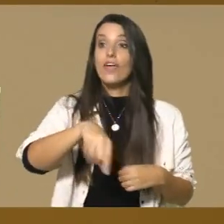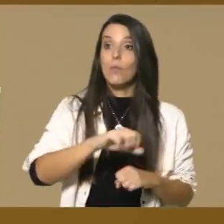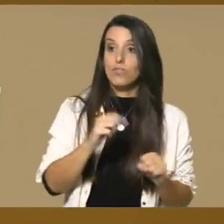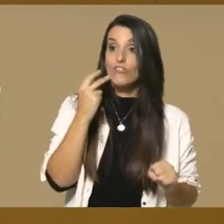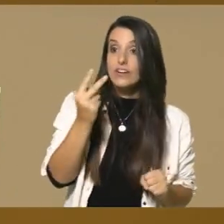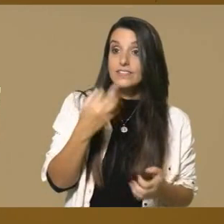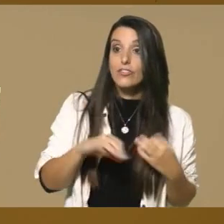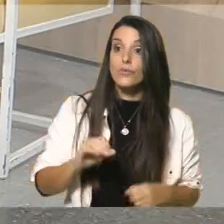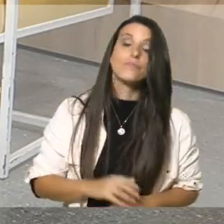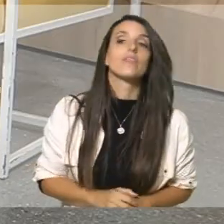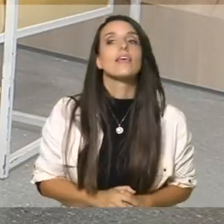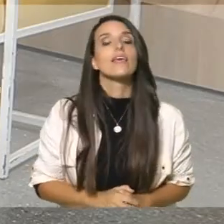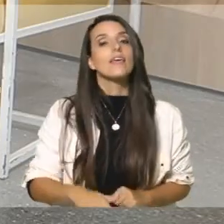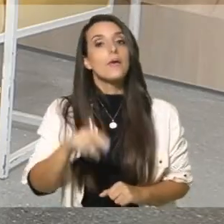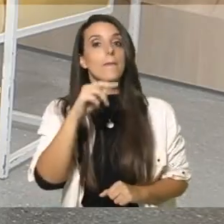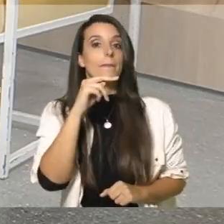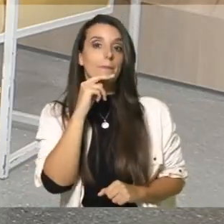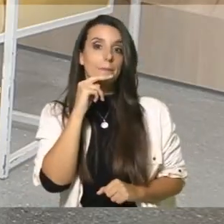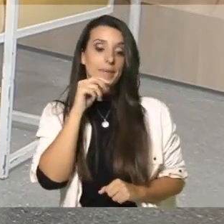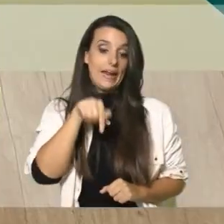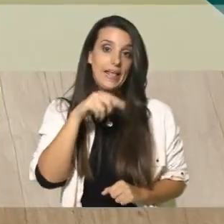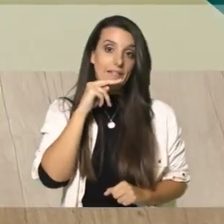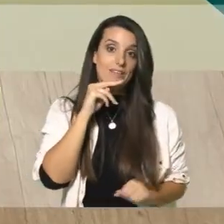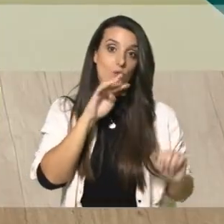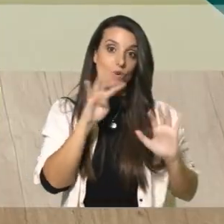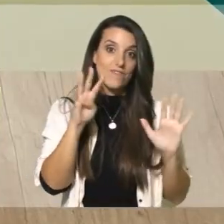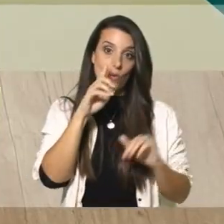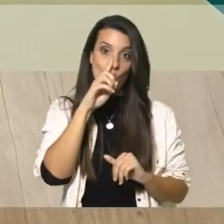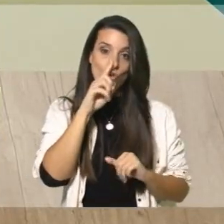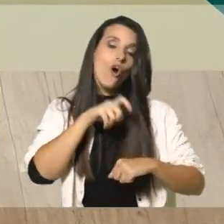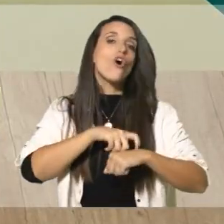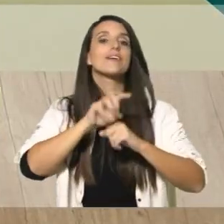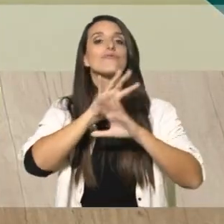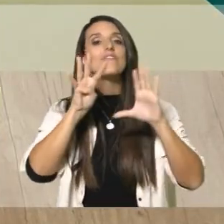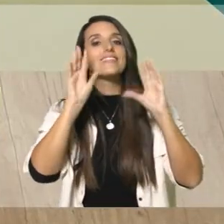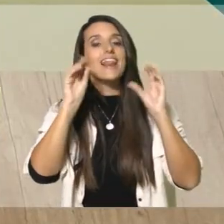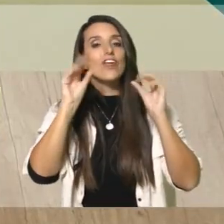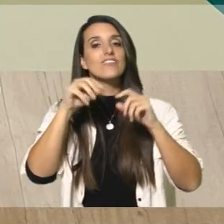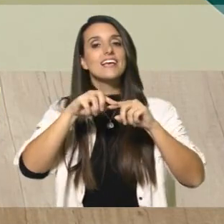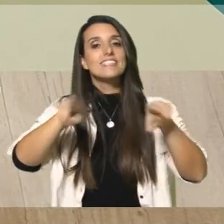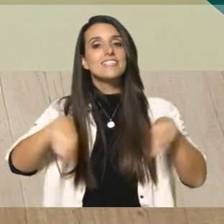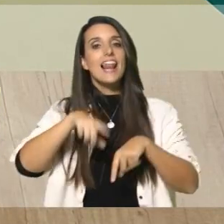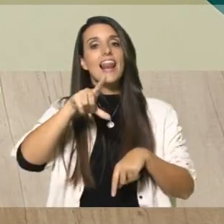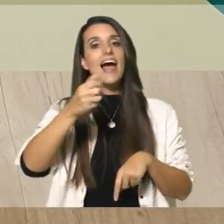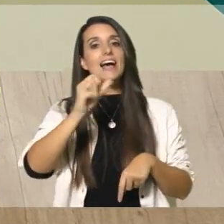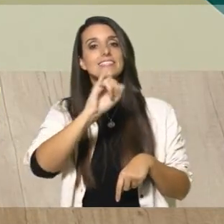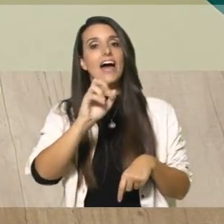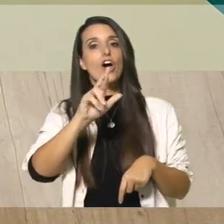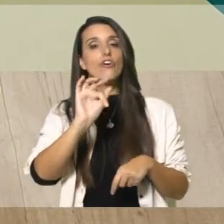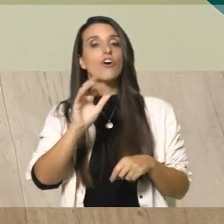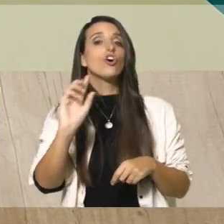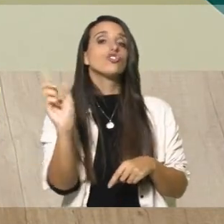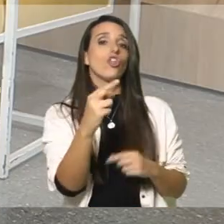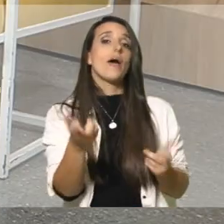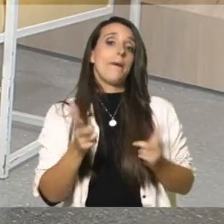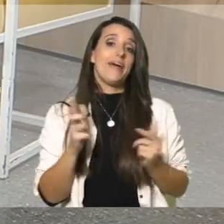uno puede ir a ver Resilientes? Bien. El viernes, este viernes 9, a las 21 horas, en la Sala Lázarov. Los esperamos a todos.